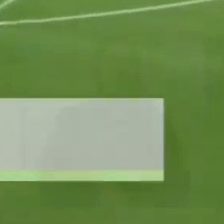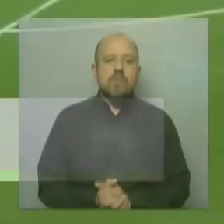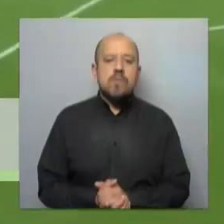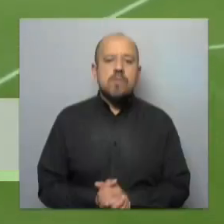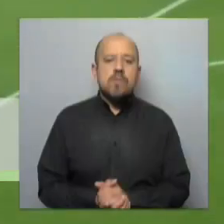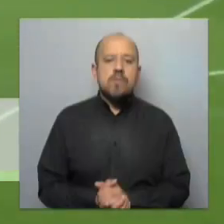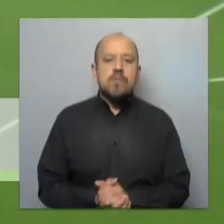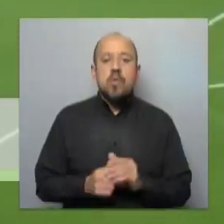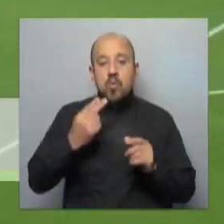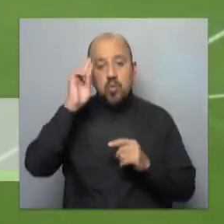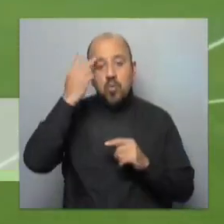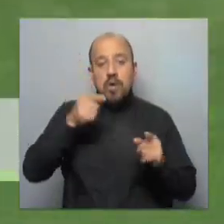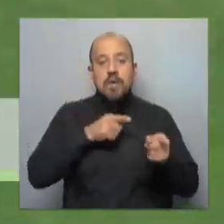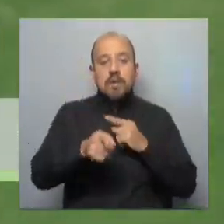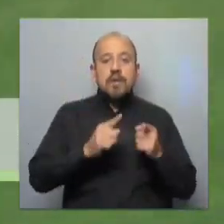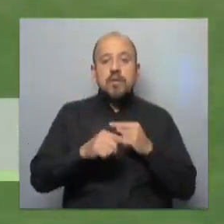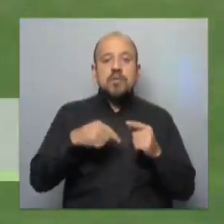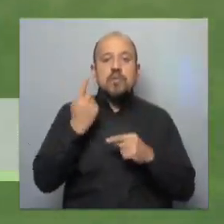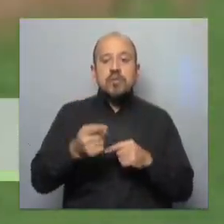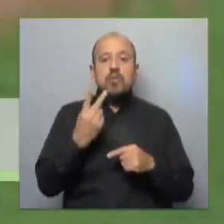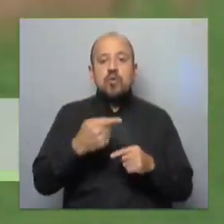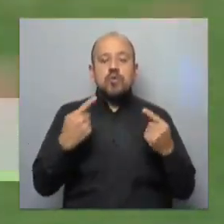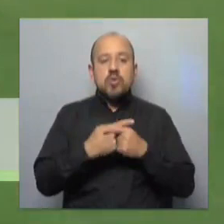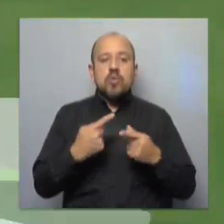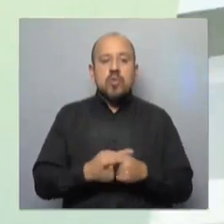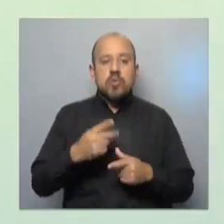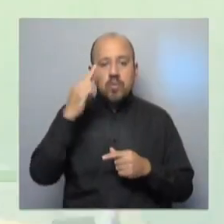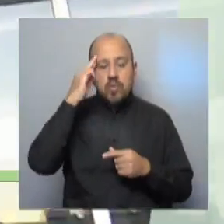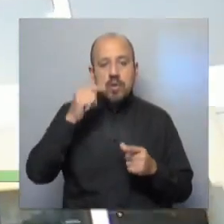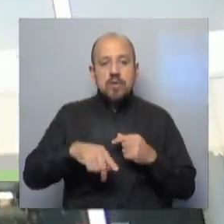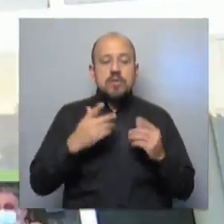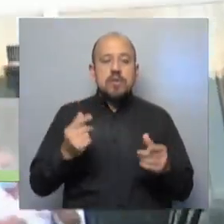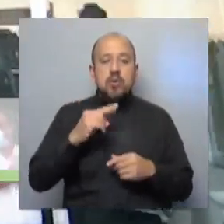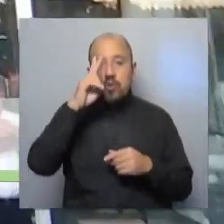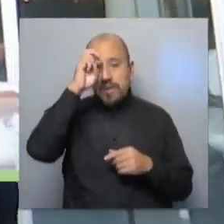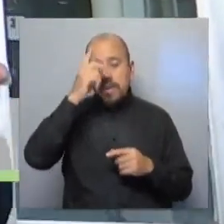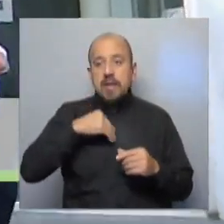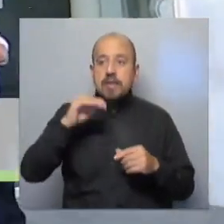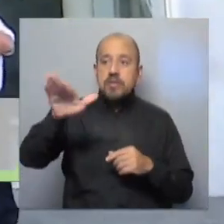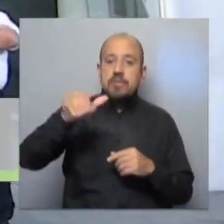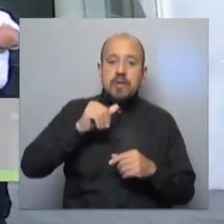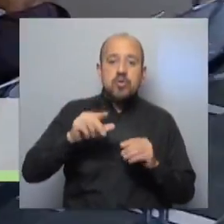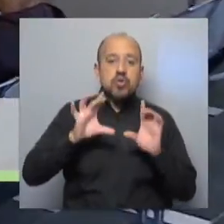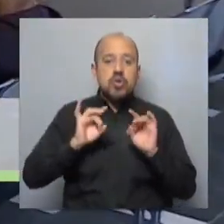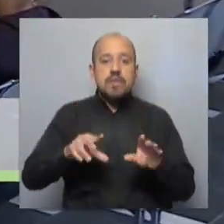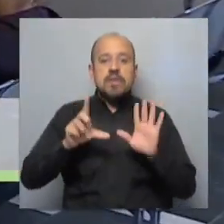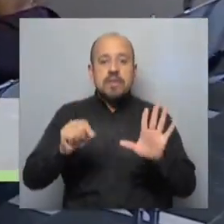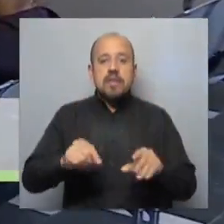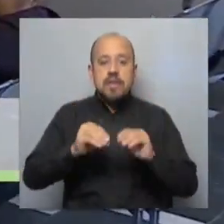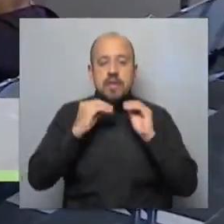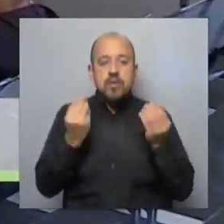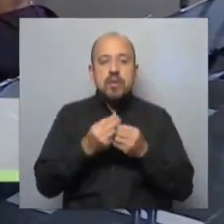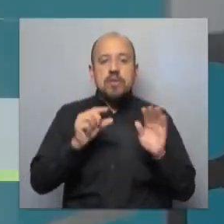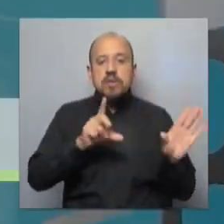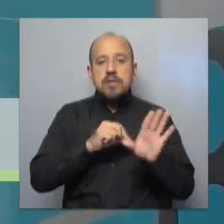uruguay y transmitirá en directo los próximos dos encuentros amistosos de la celeste mutualistas contrataron solo 70 de los 700 trabajadores y